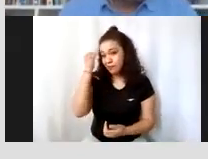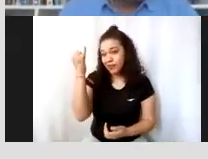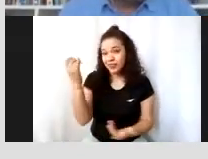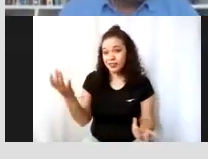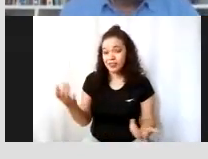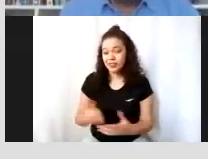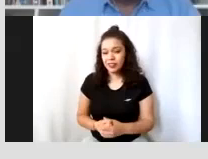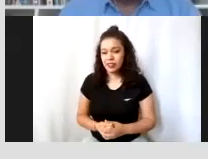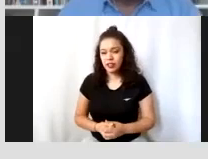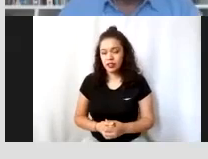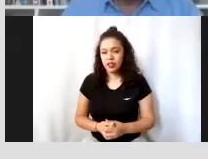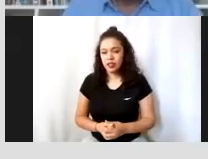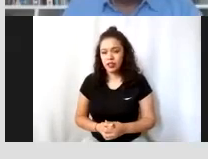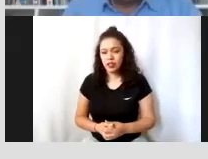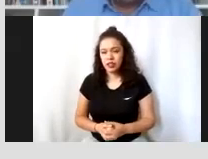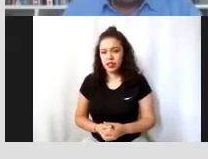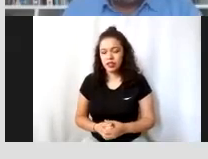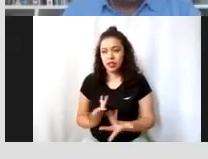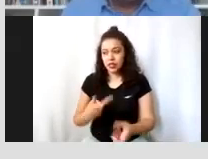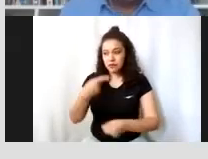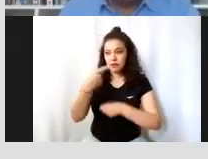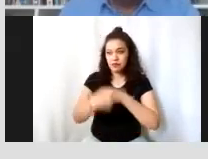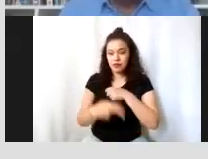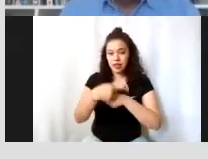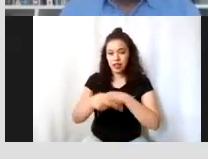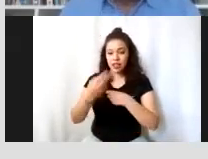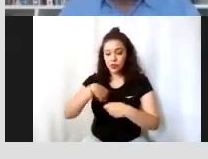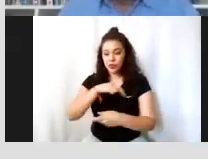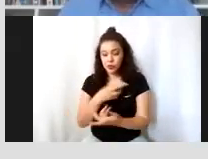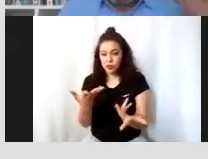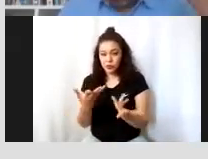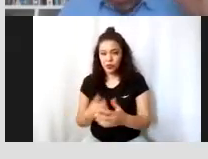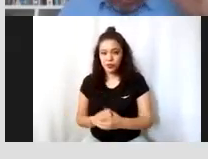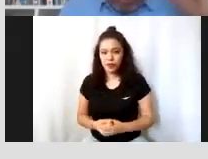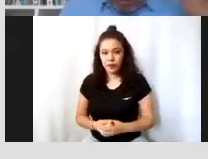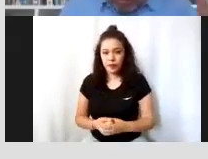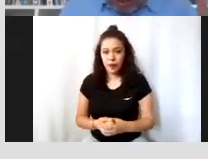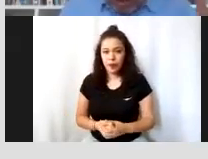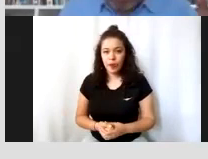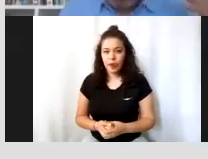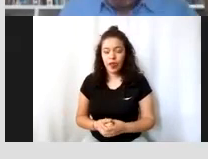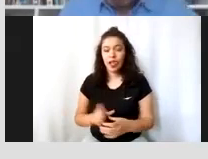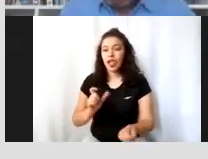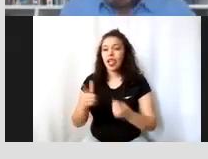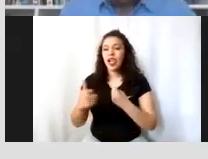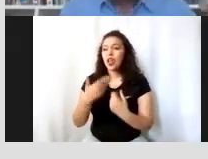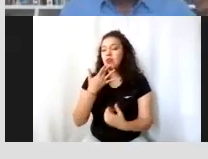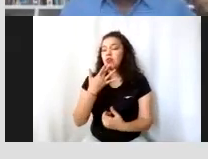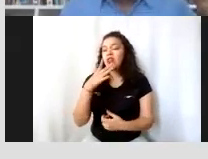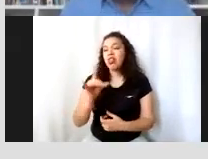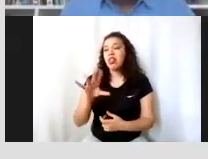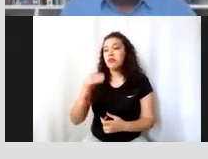imagínense el riesgo que estaríamos corriendo. Con una simple e